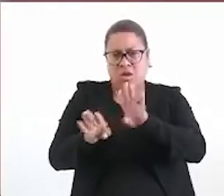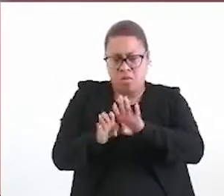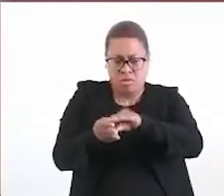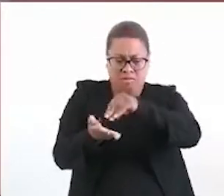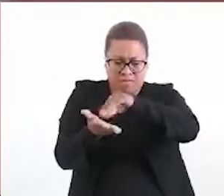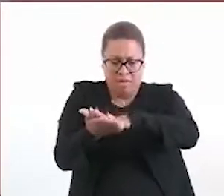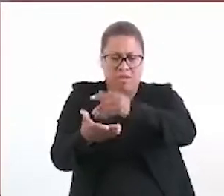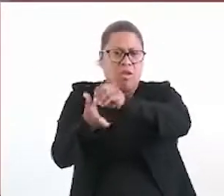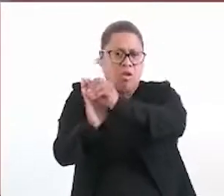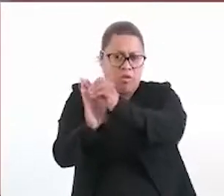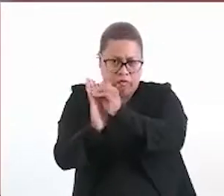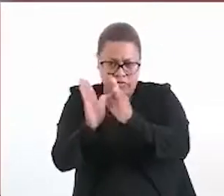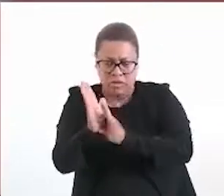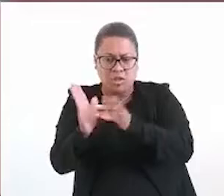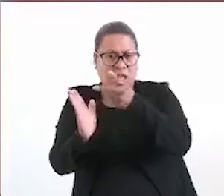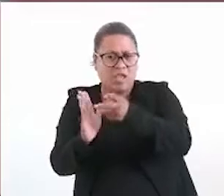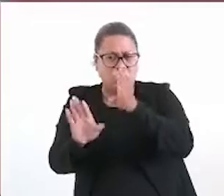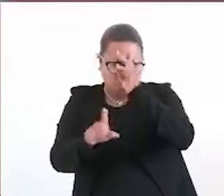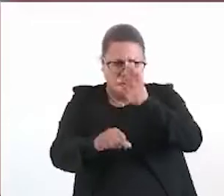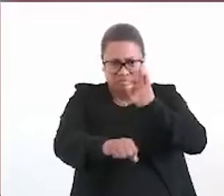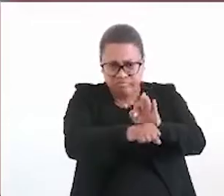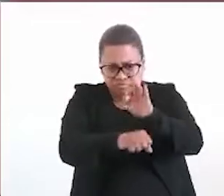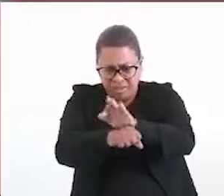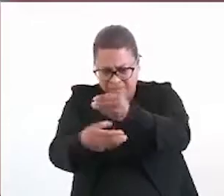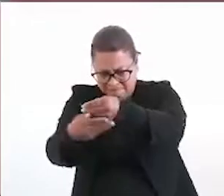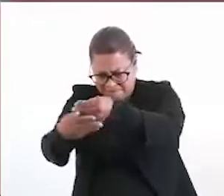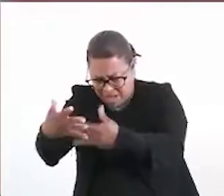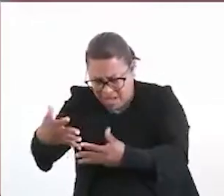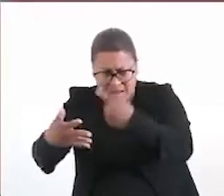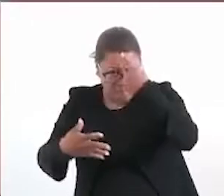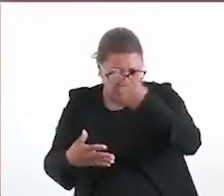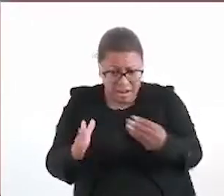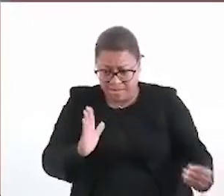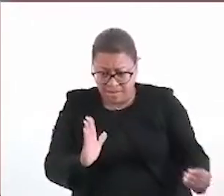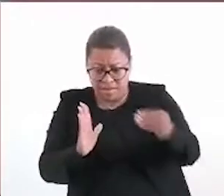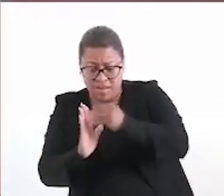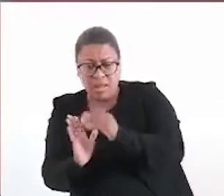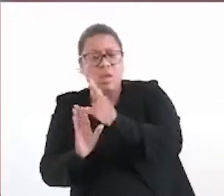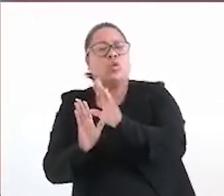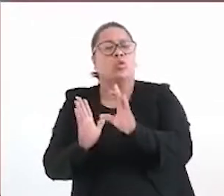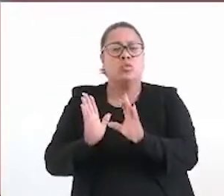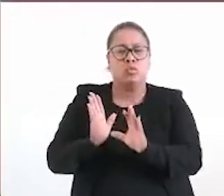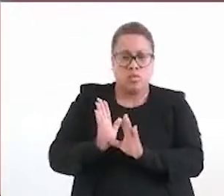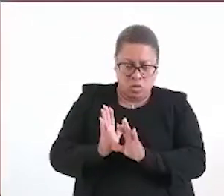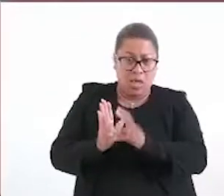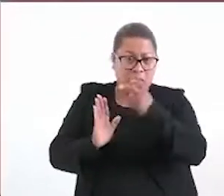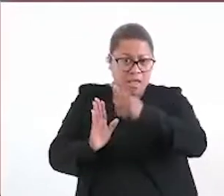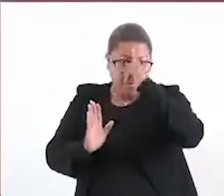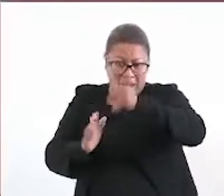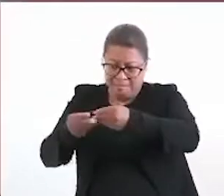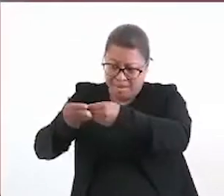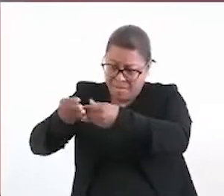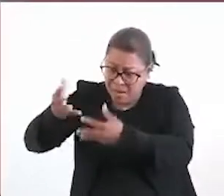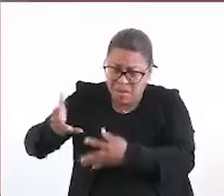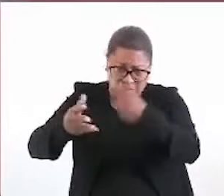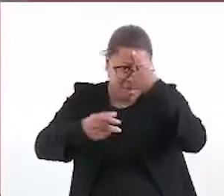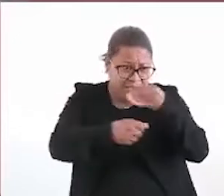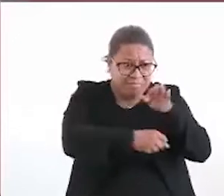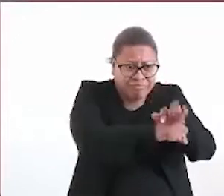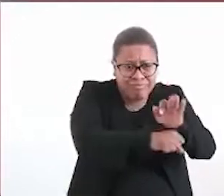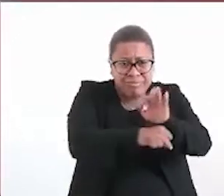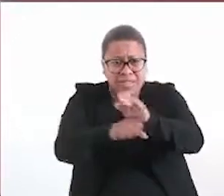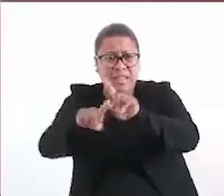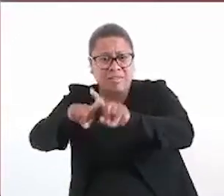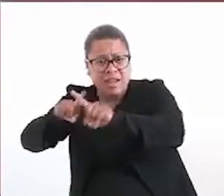esta iniciativa, reforzar el mecanismo incorporándolo en nuestra Constitución y ampliar estas medidas para todos